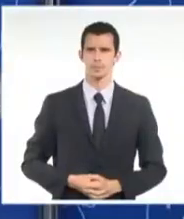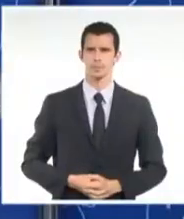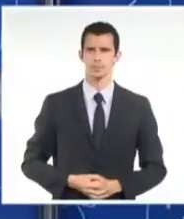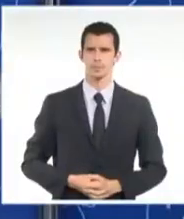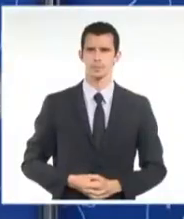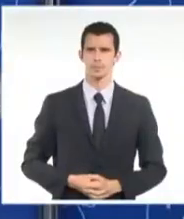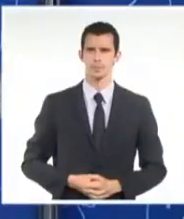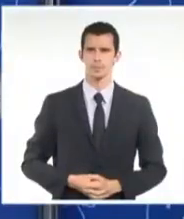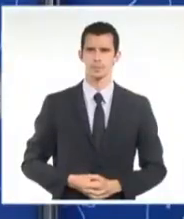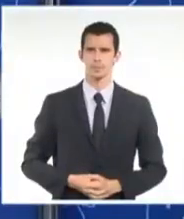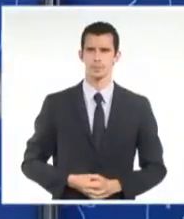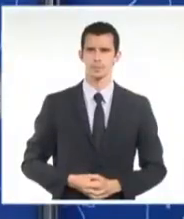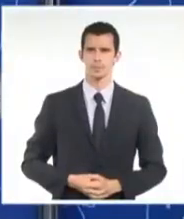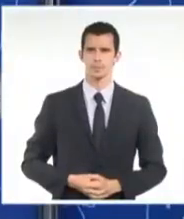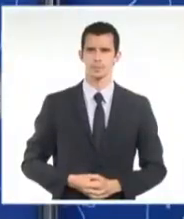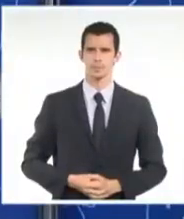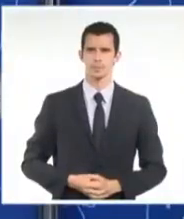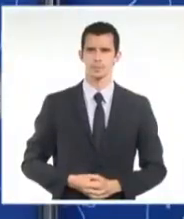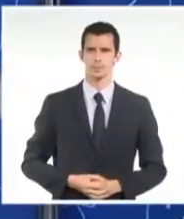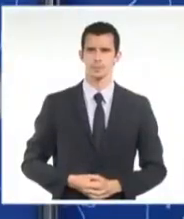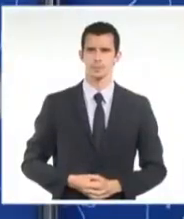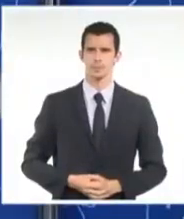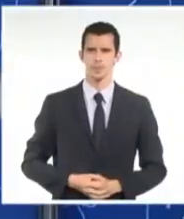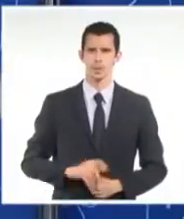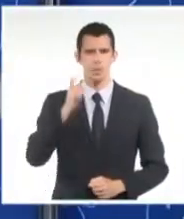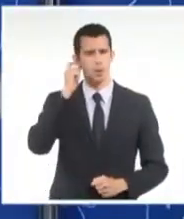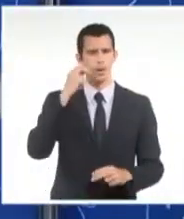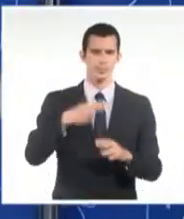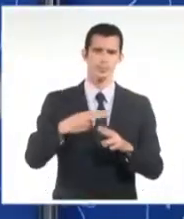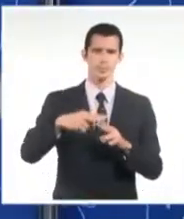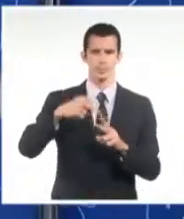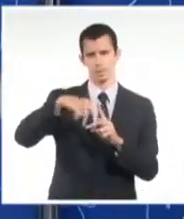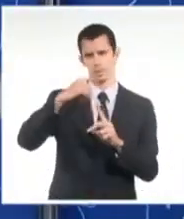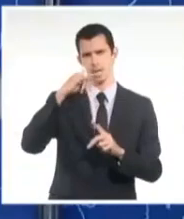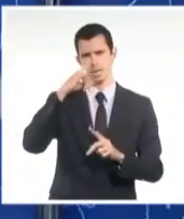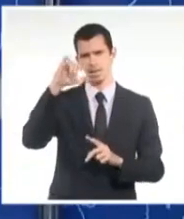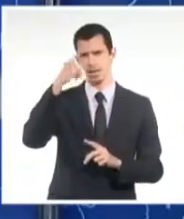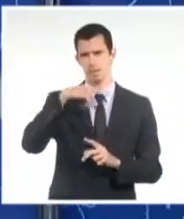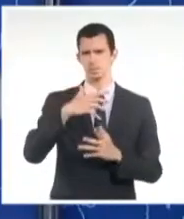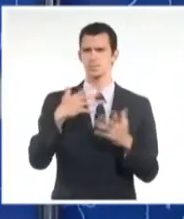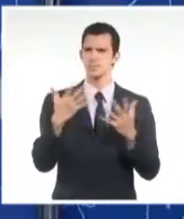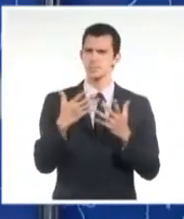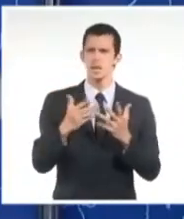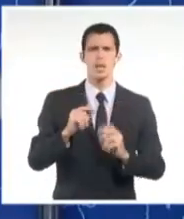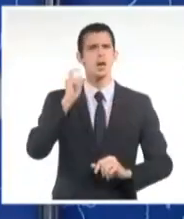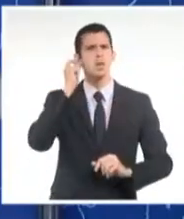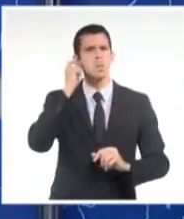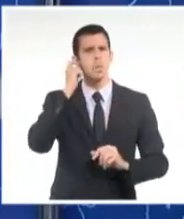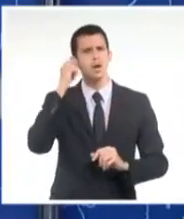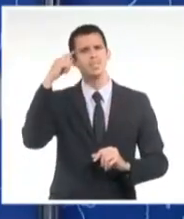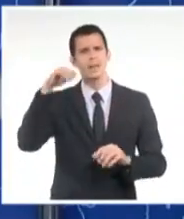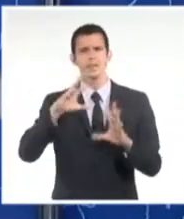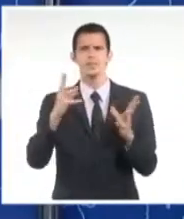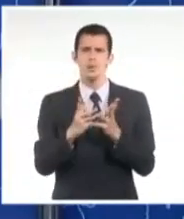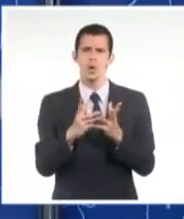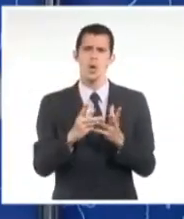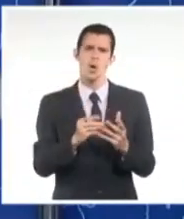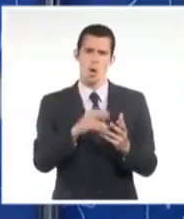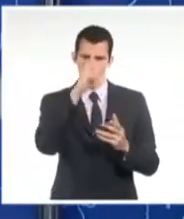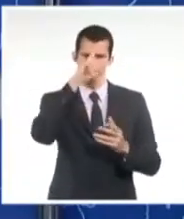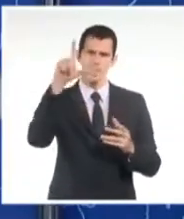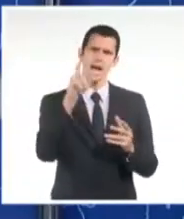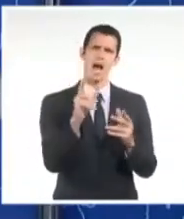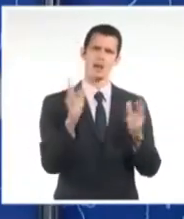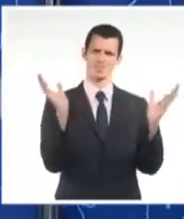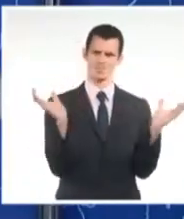Con la presencia de la doctora en ciencias, Tania Valdés González, jefa del laboratorio de teragnóstico establecido entre el Hospital Calixto García y el